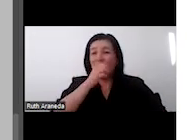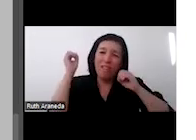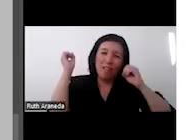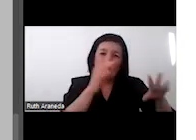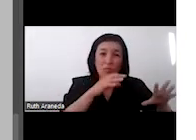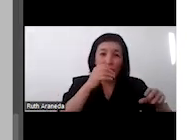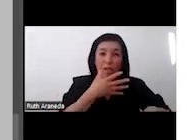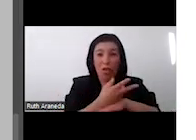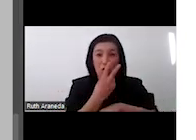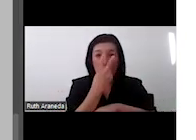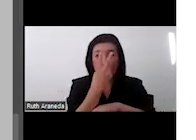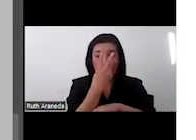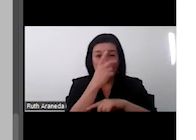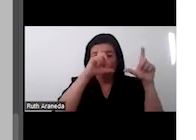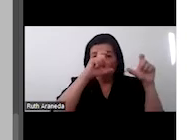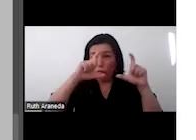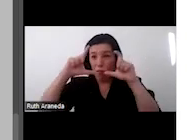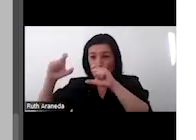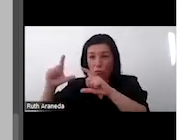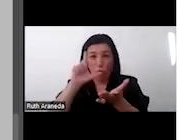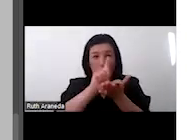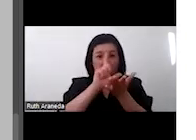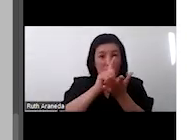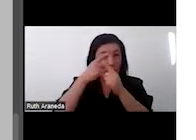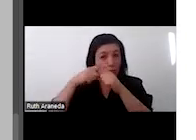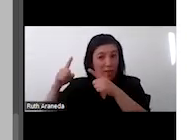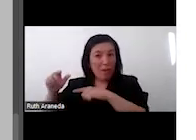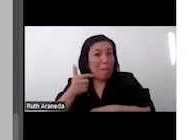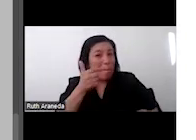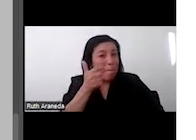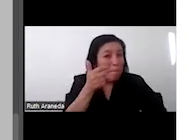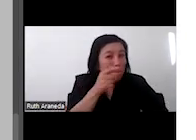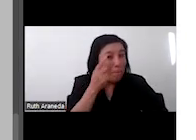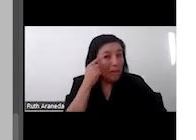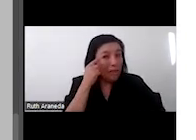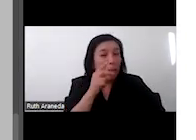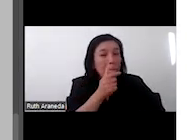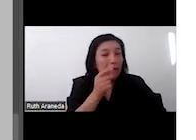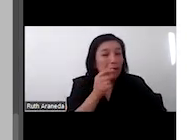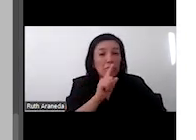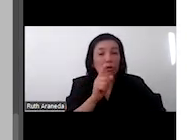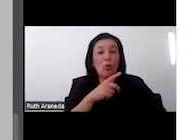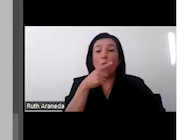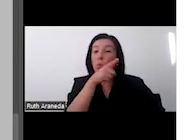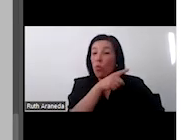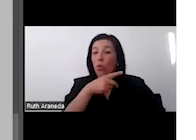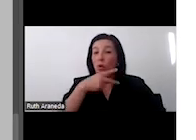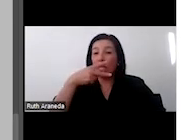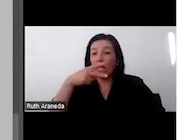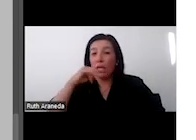dos fotografías de distintos lugares que parecen muy parecidos, pero son un lugar en Sijuelas, el sector